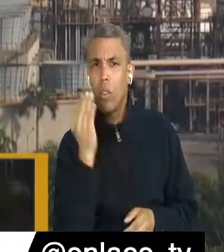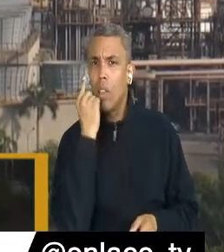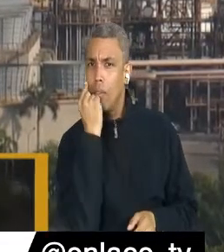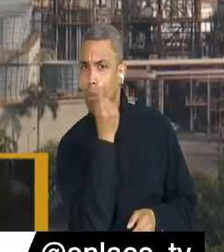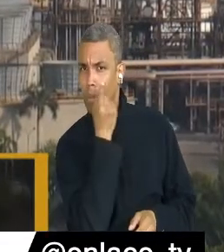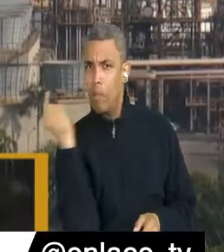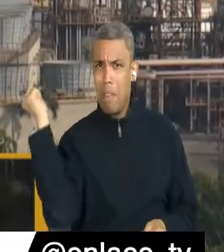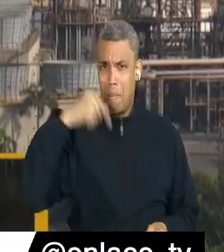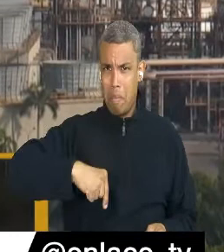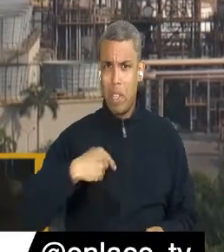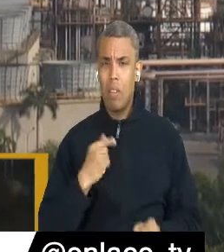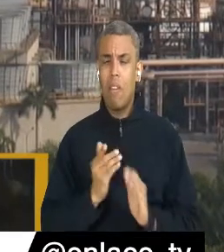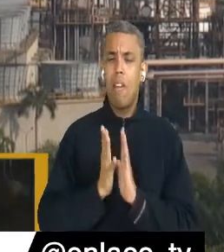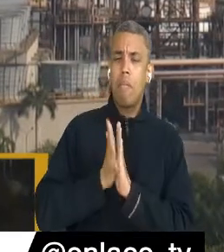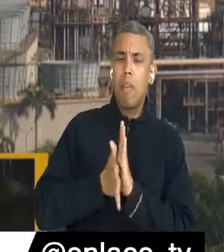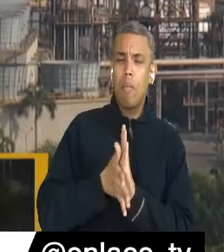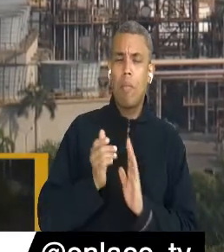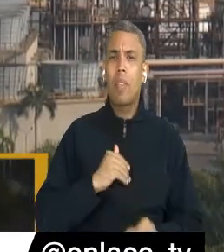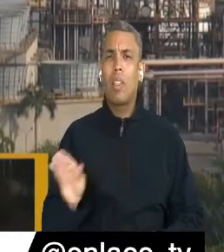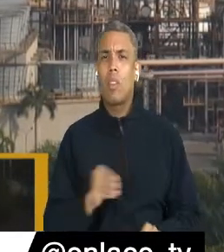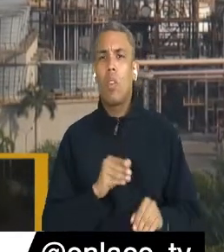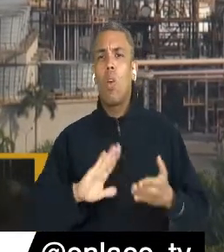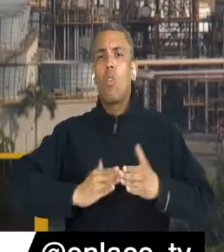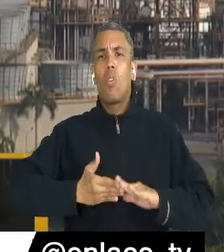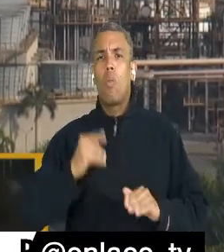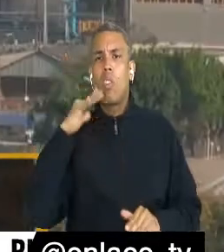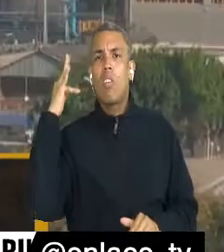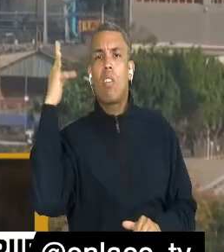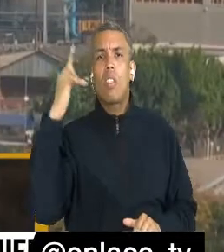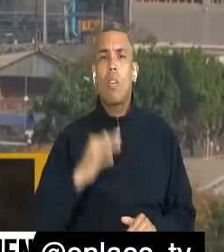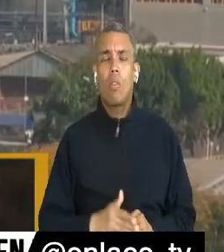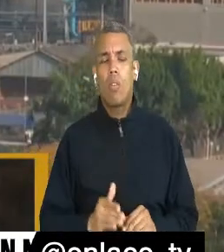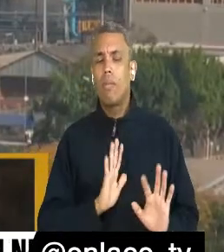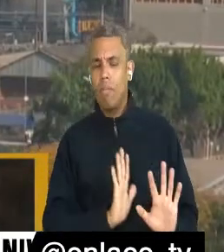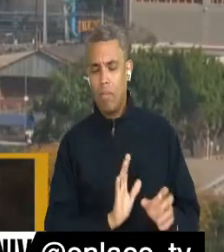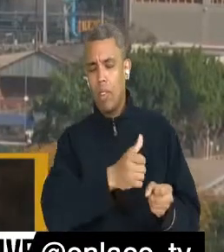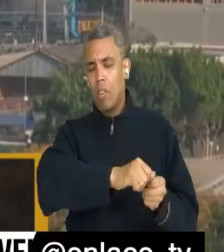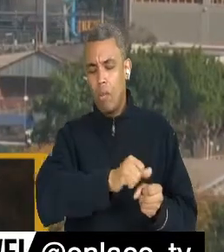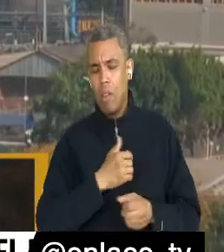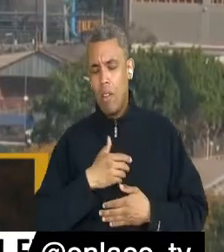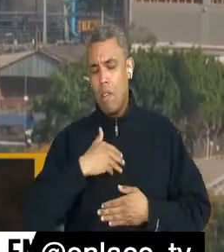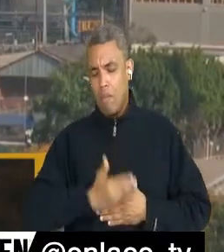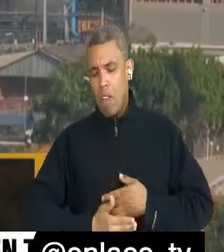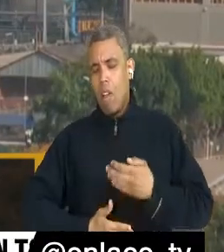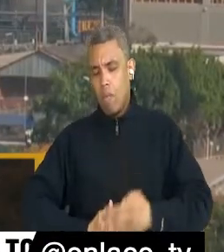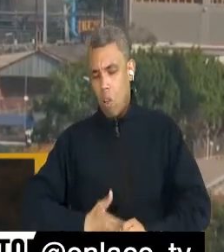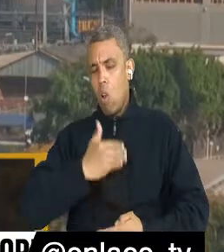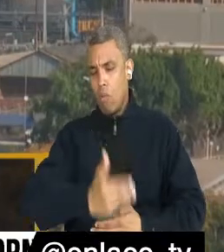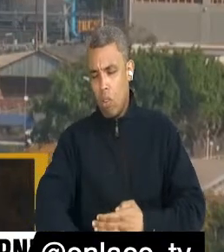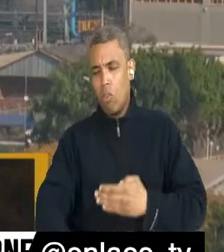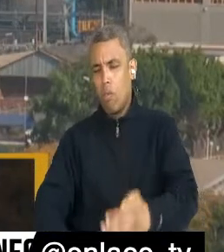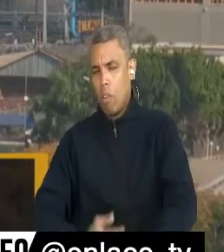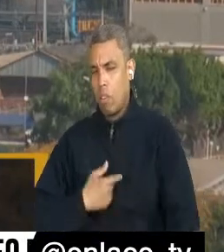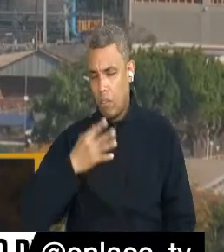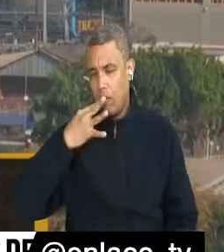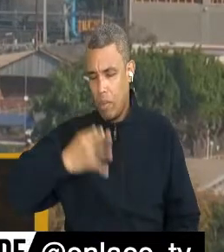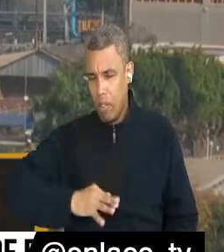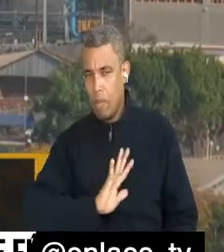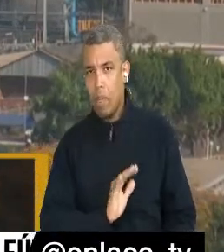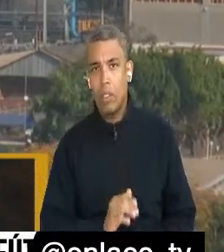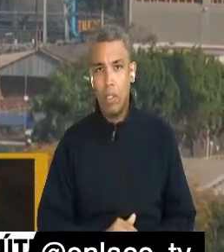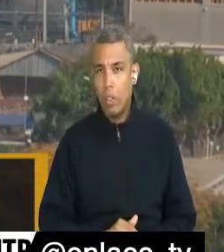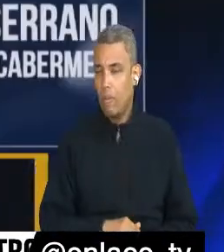nacionales, delante del parte del pueblo de Barranca Bermeja, no es cierto, no se ajusta a la